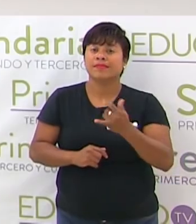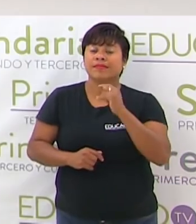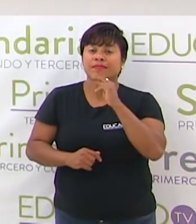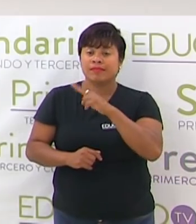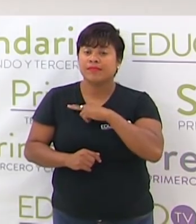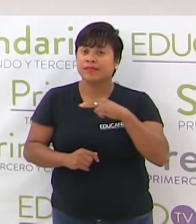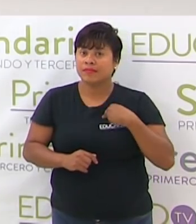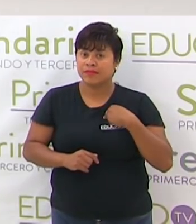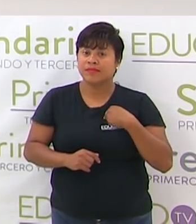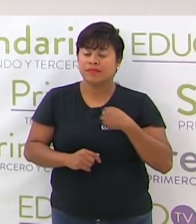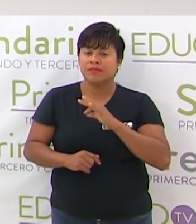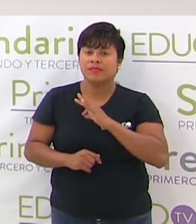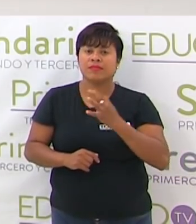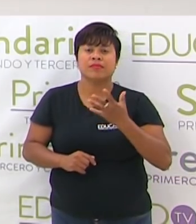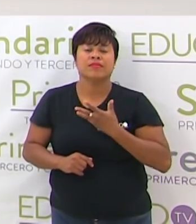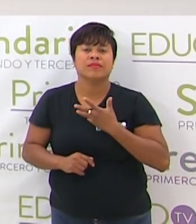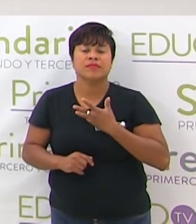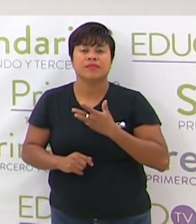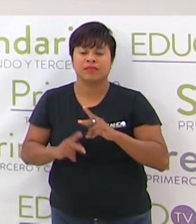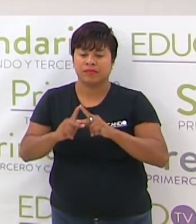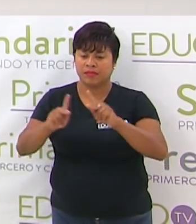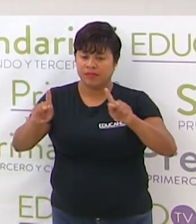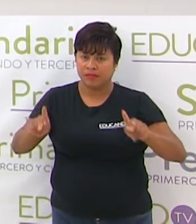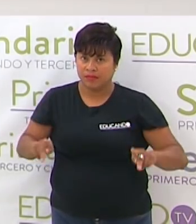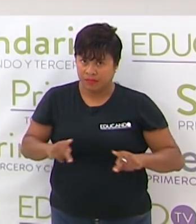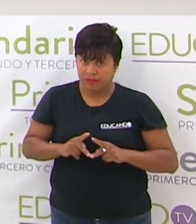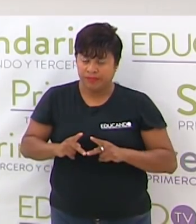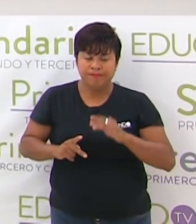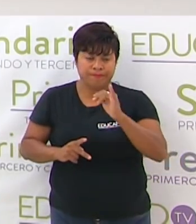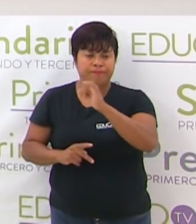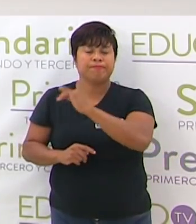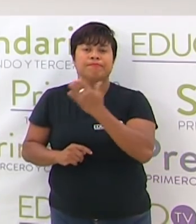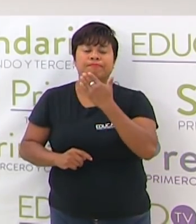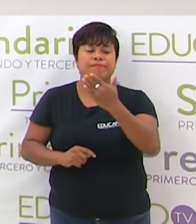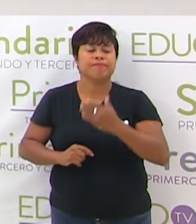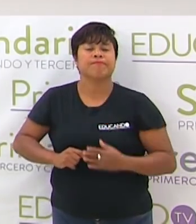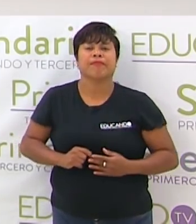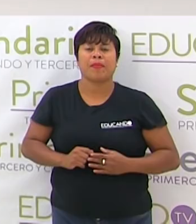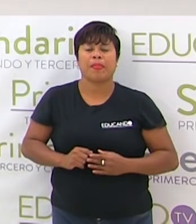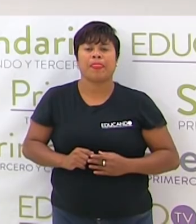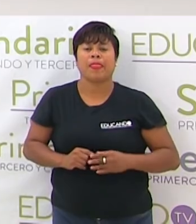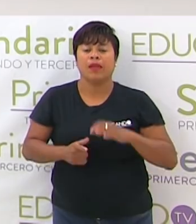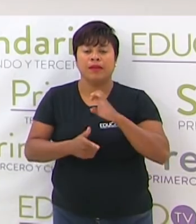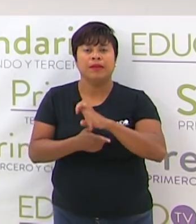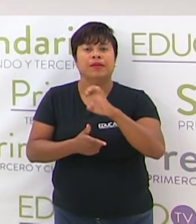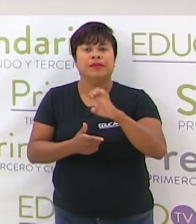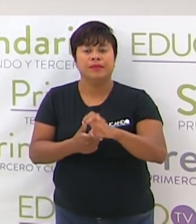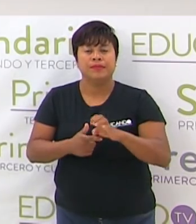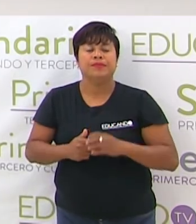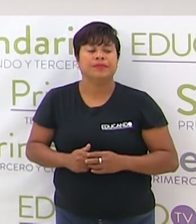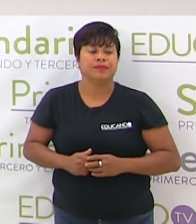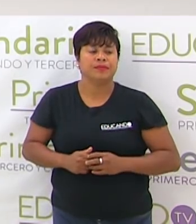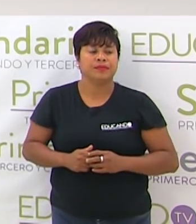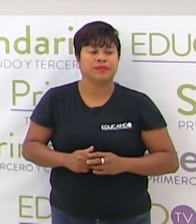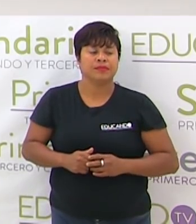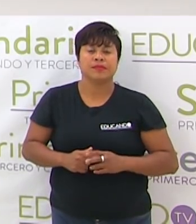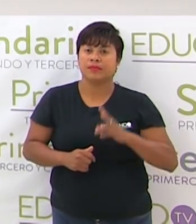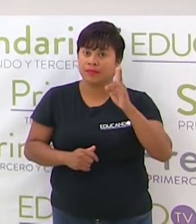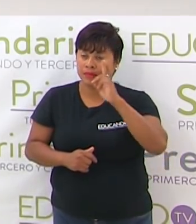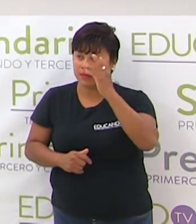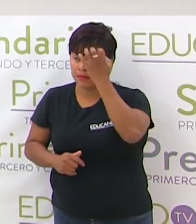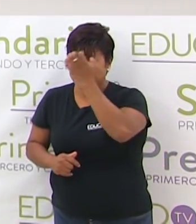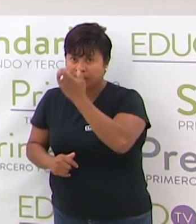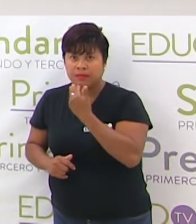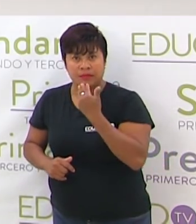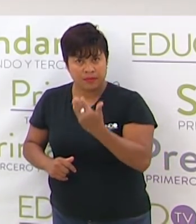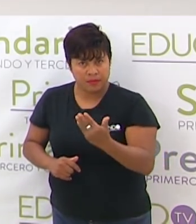también vamos a obtener el perímetro, ¿sí? Bien, entonces, observa